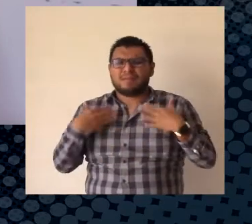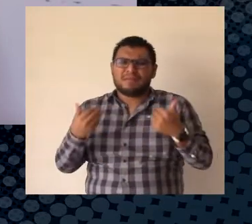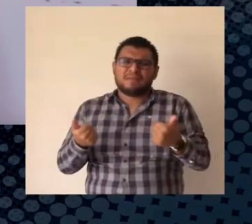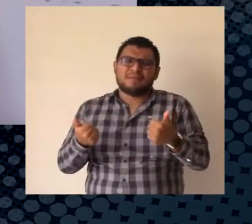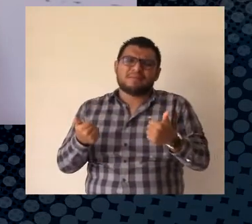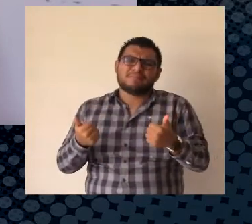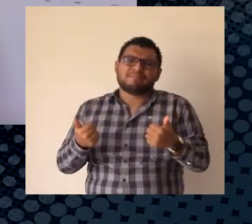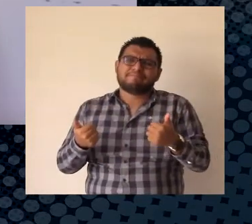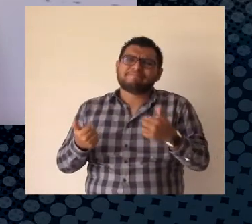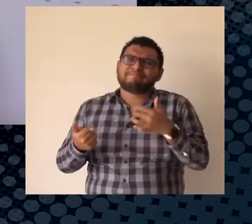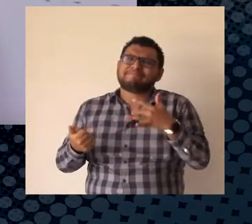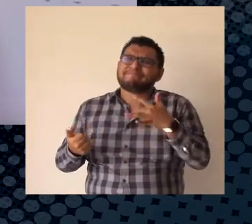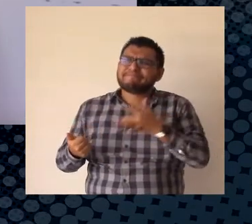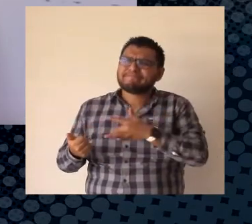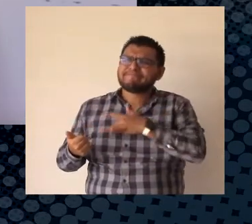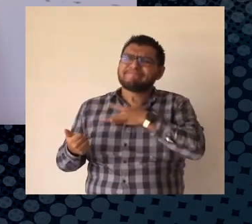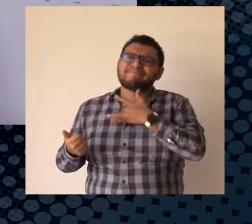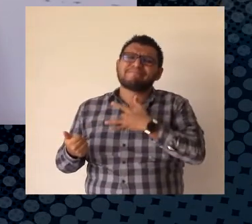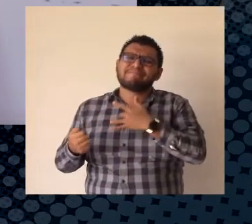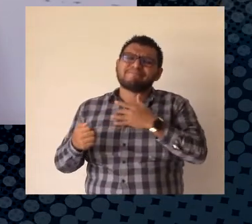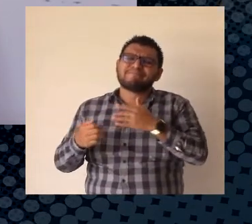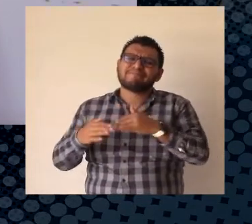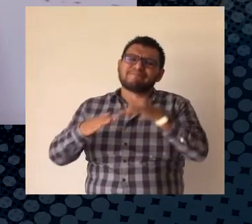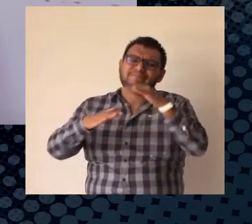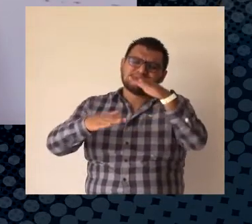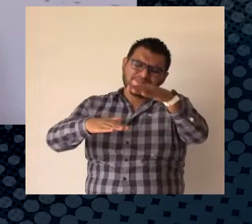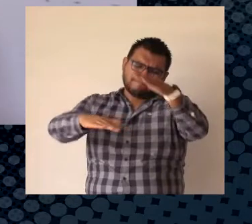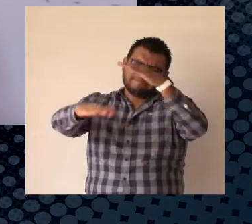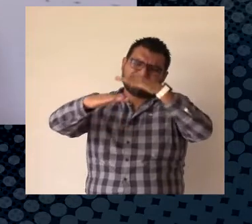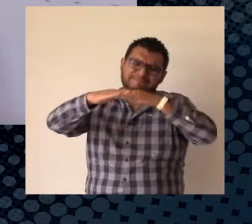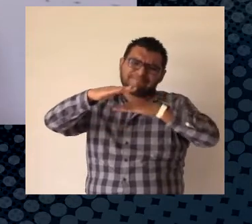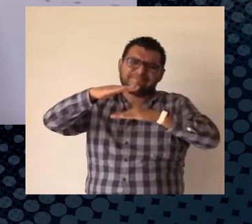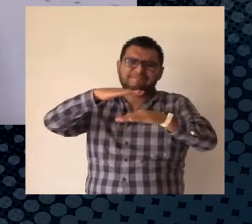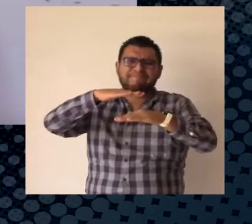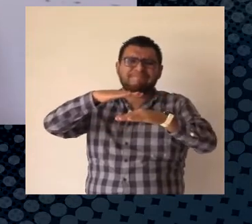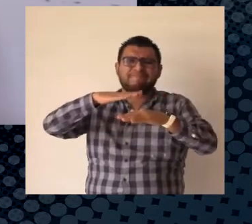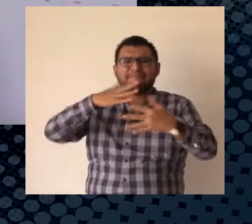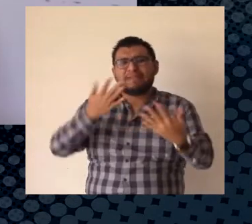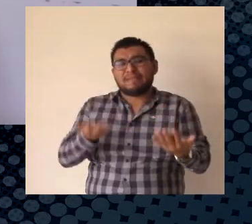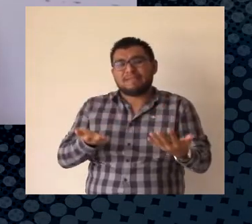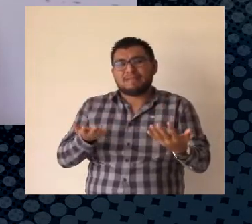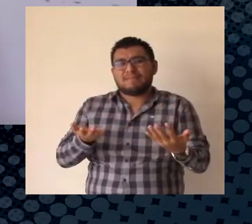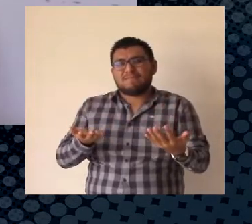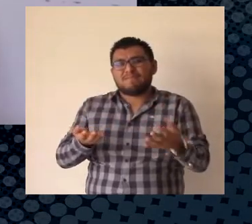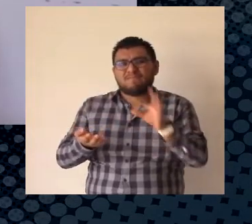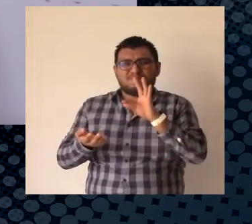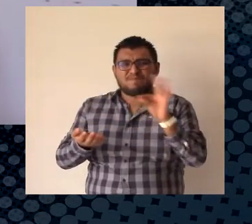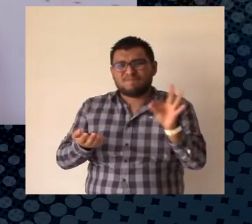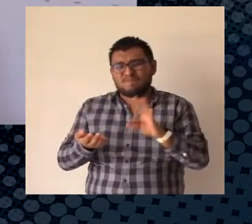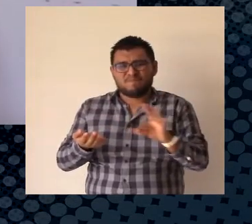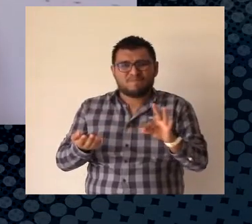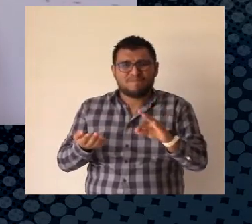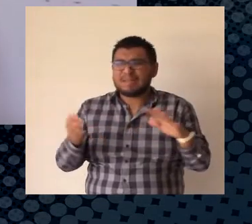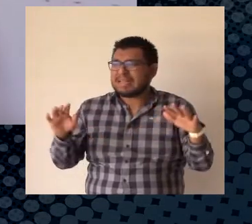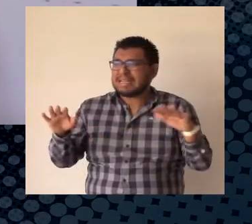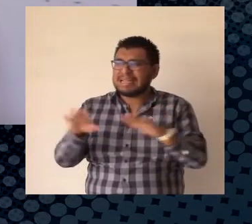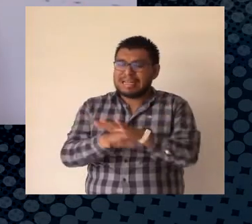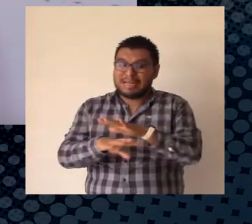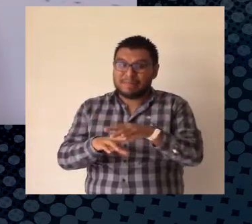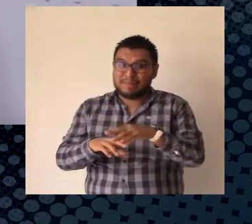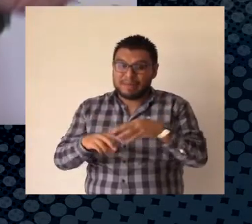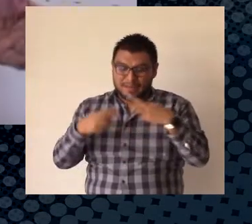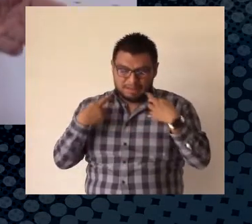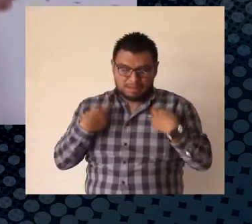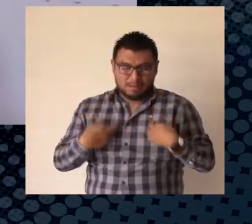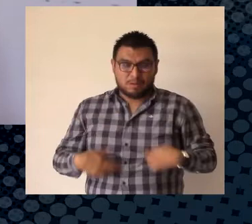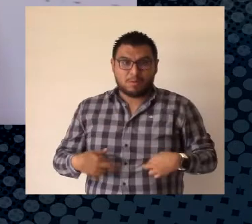el sentido de inferioridad. Una persona que tiene un sentido de inferioridad va a afectar su manera de vestir, su